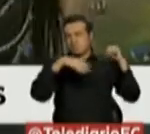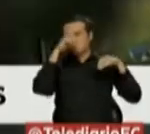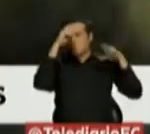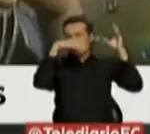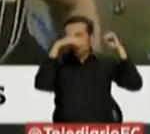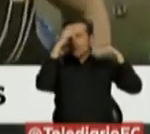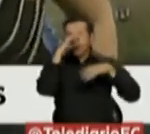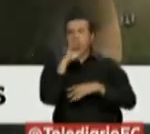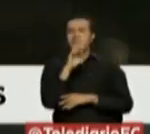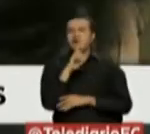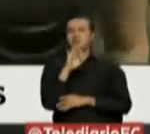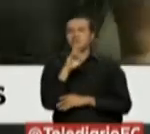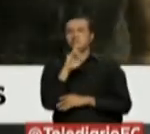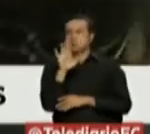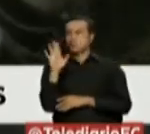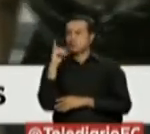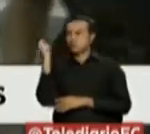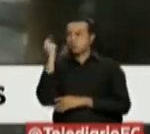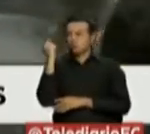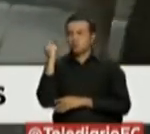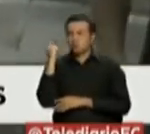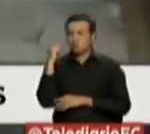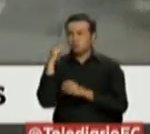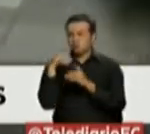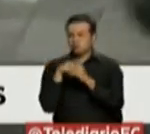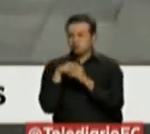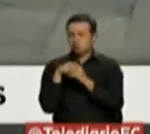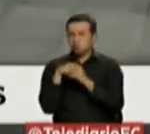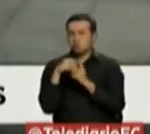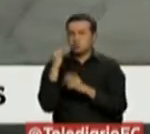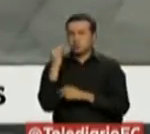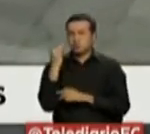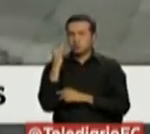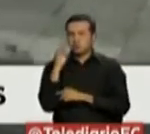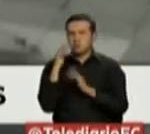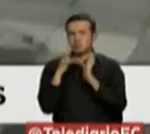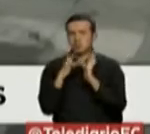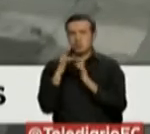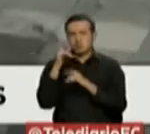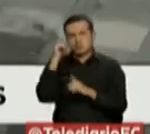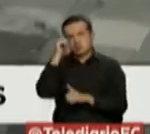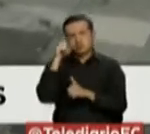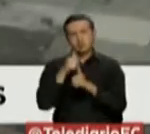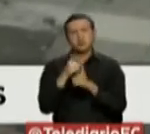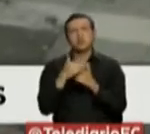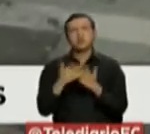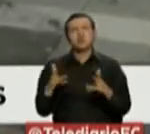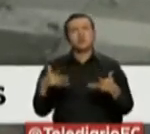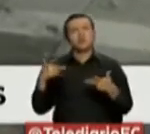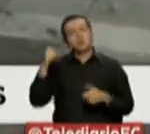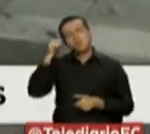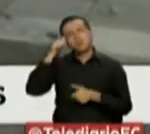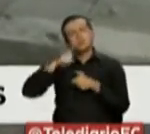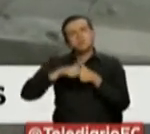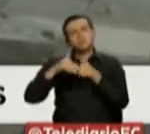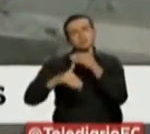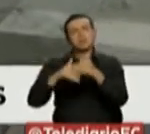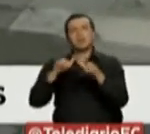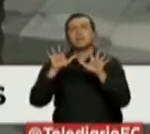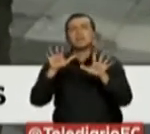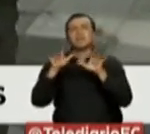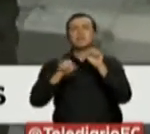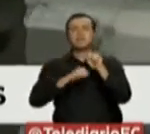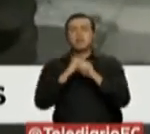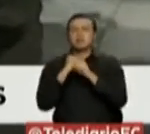también hoy integrante de la Fundación Factory 19 de abril, para conversar a cómo hemos avanzado de esos 10 años